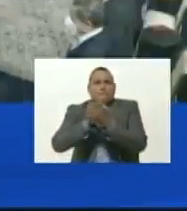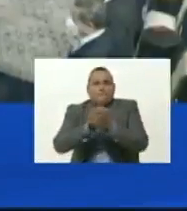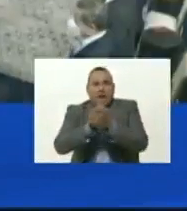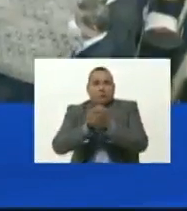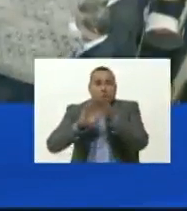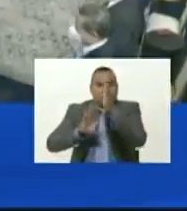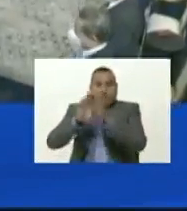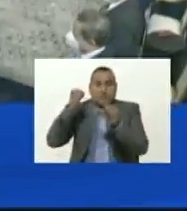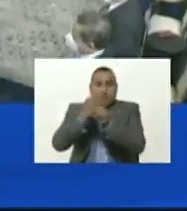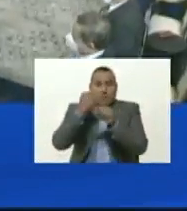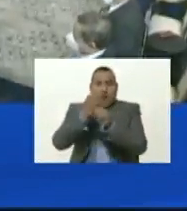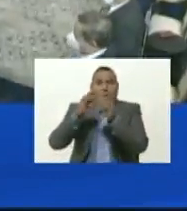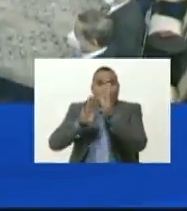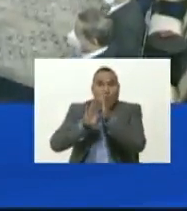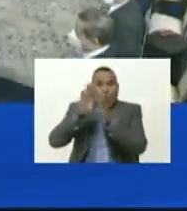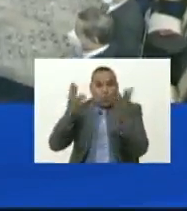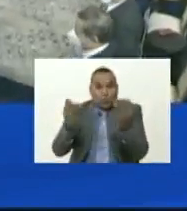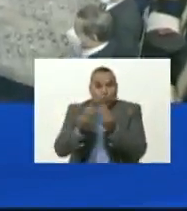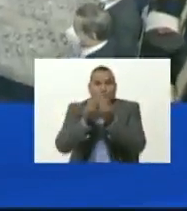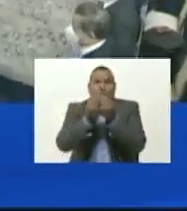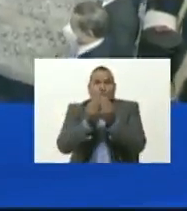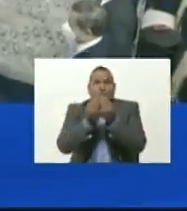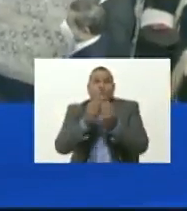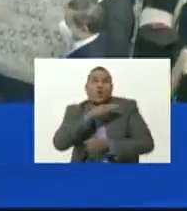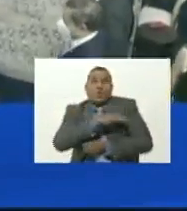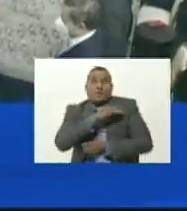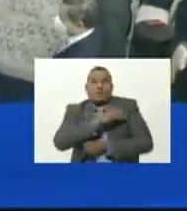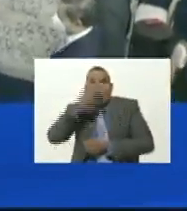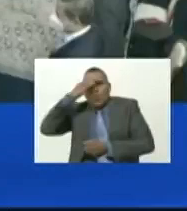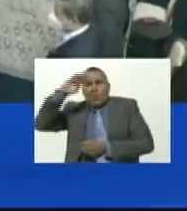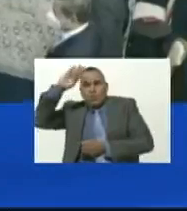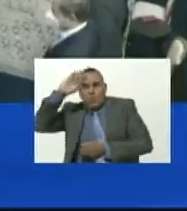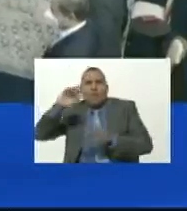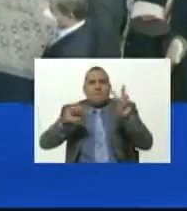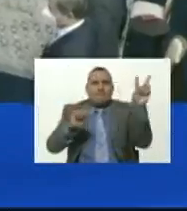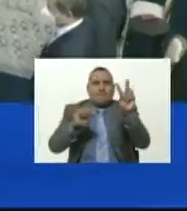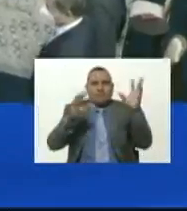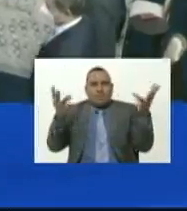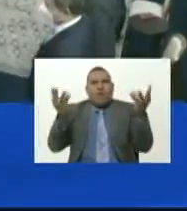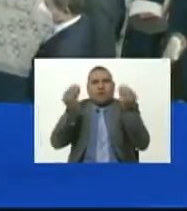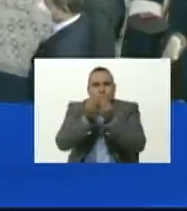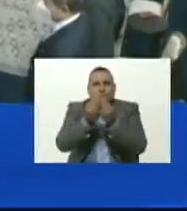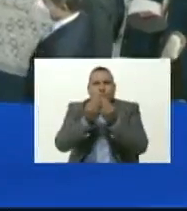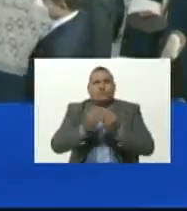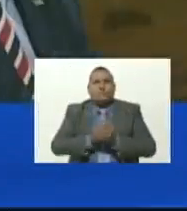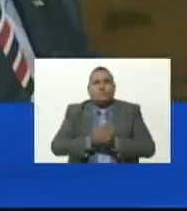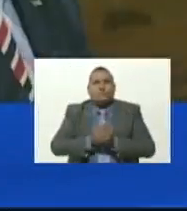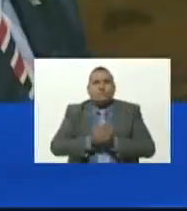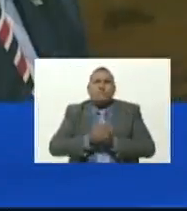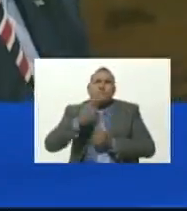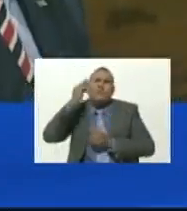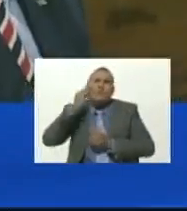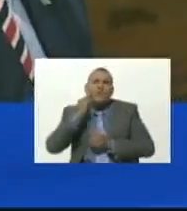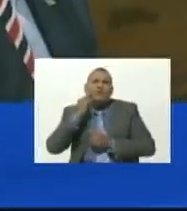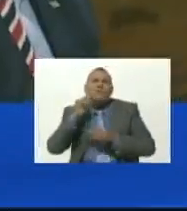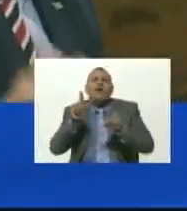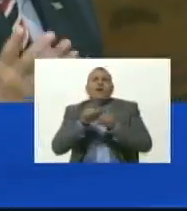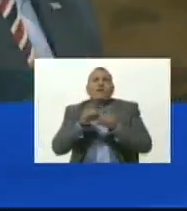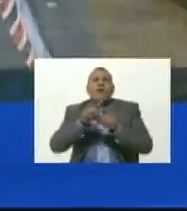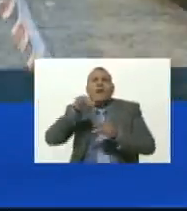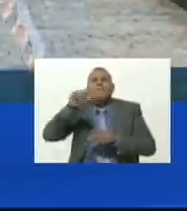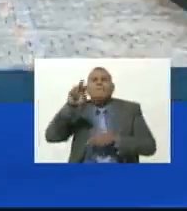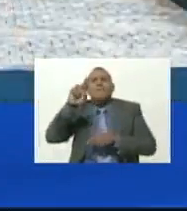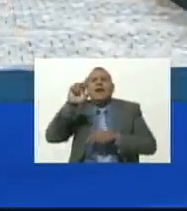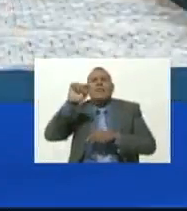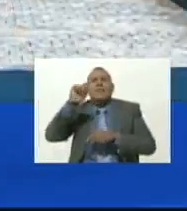conjunto de la Comisión Cuba-Venezuela, Bolívar Martí, Fidel Chávez.